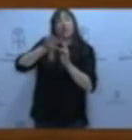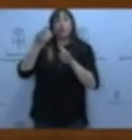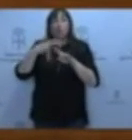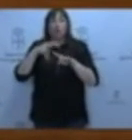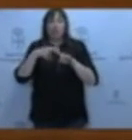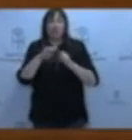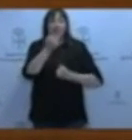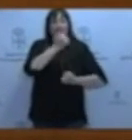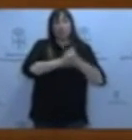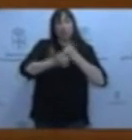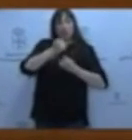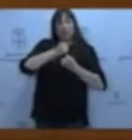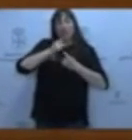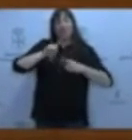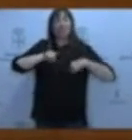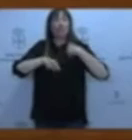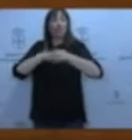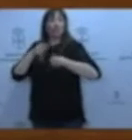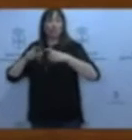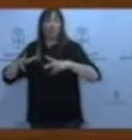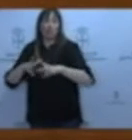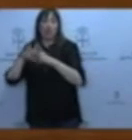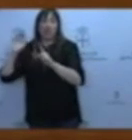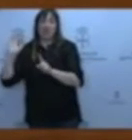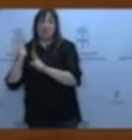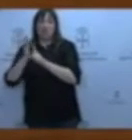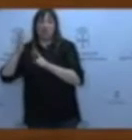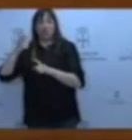consecuencias psicológicas, con impacto sobre los suicidios, ¿no?